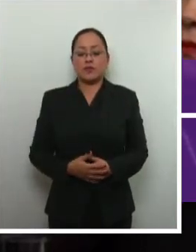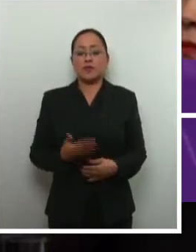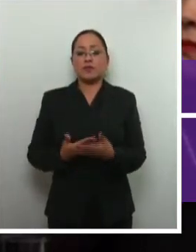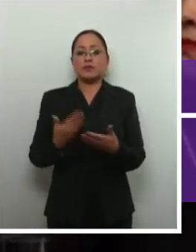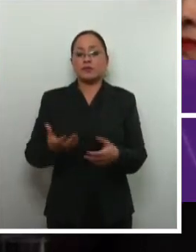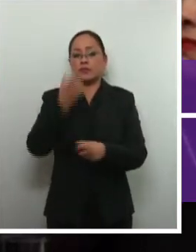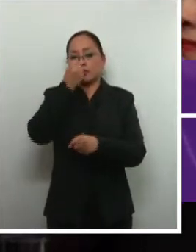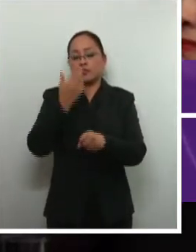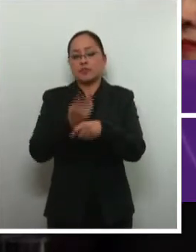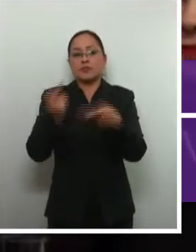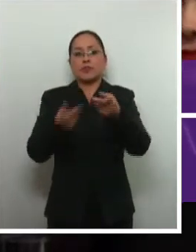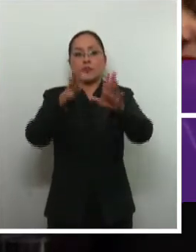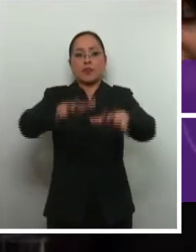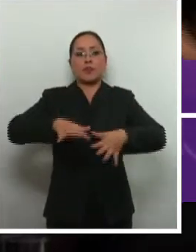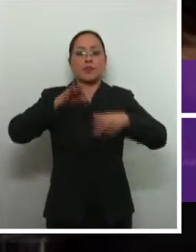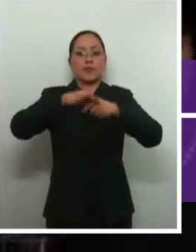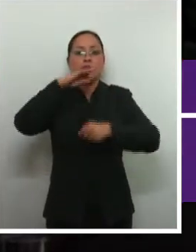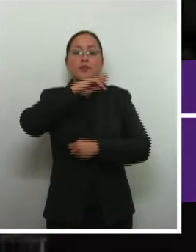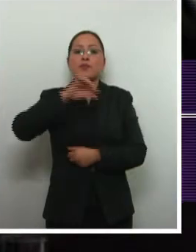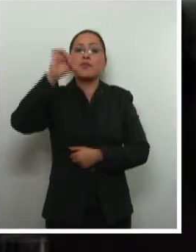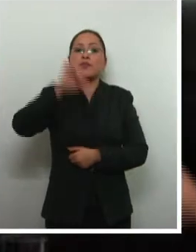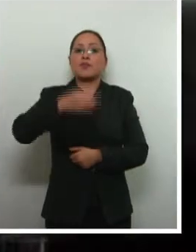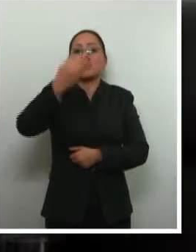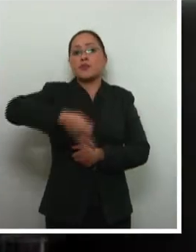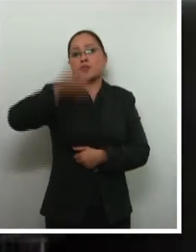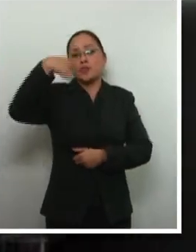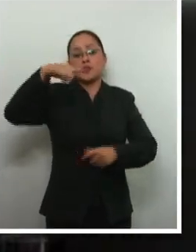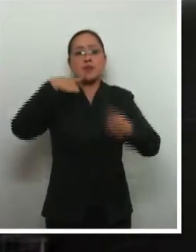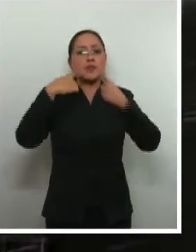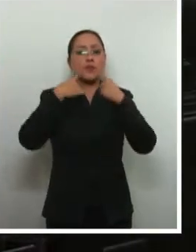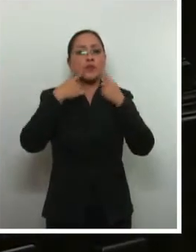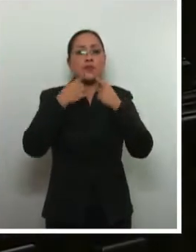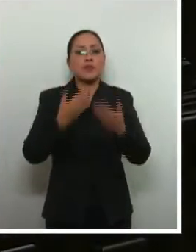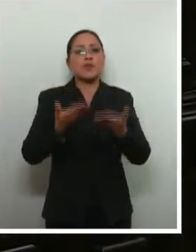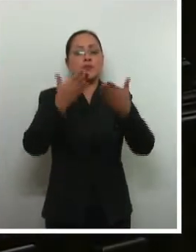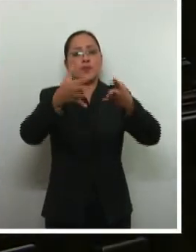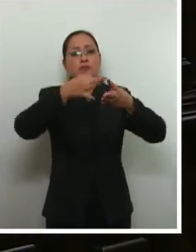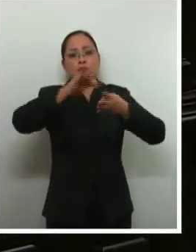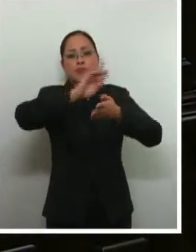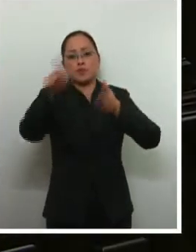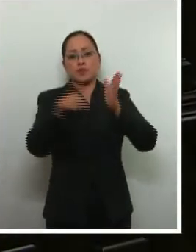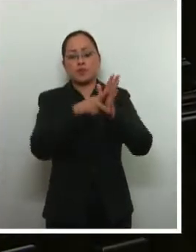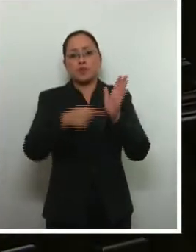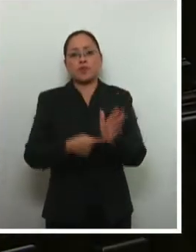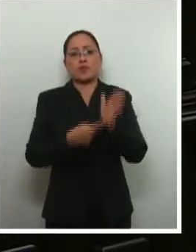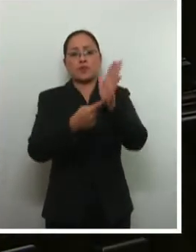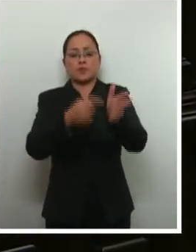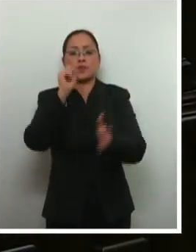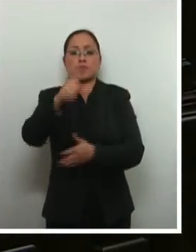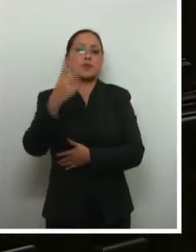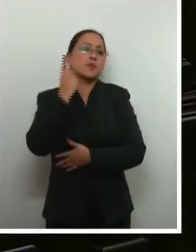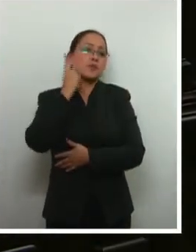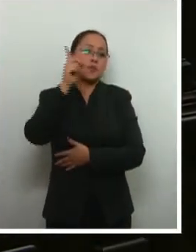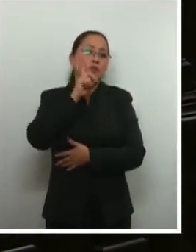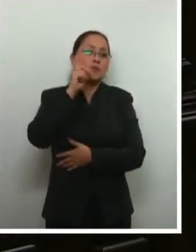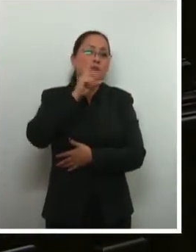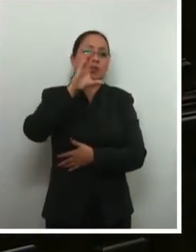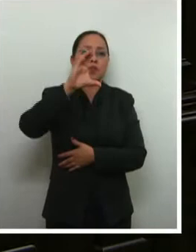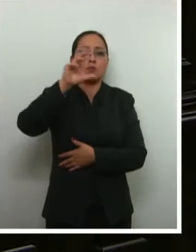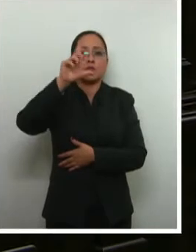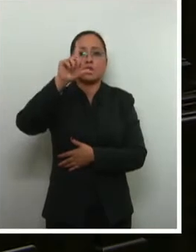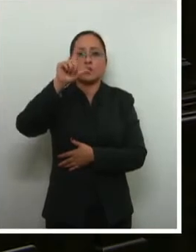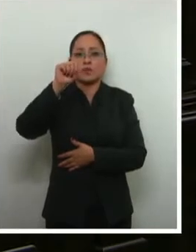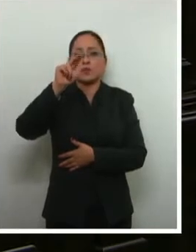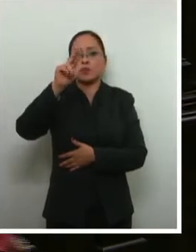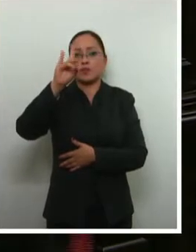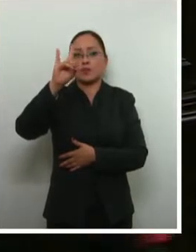Consulte la Secretaría de la Asamblea si se admite a discusión la reserva presentada por la diputada Claudia Pastor.